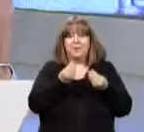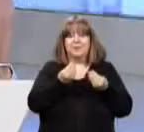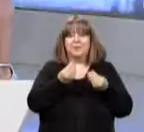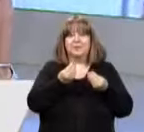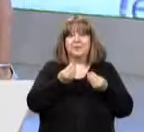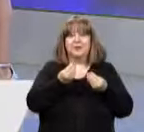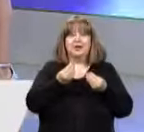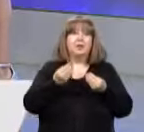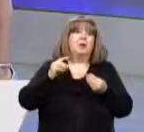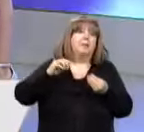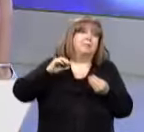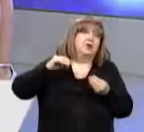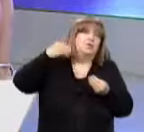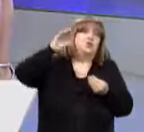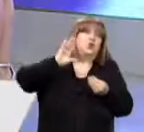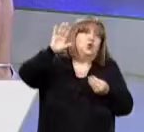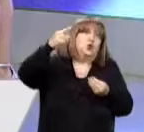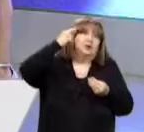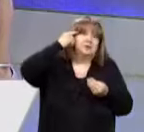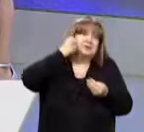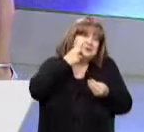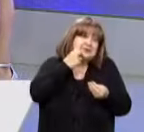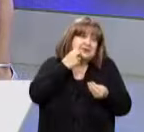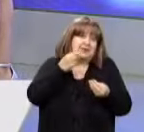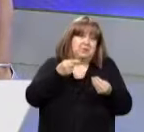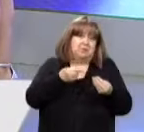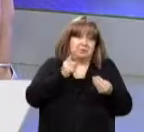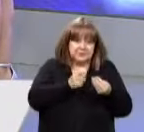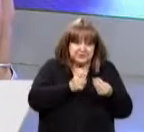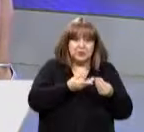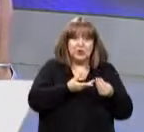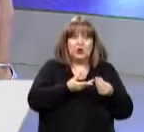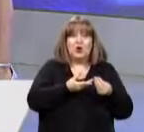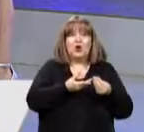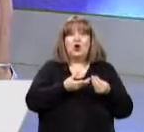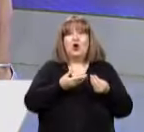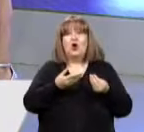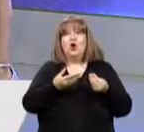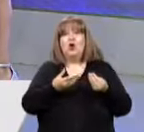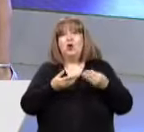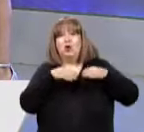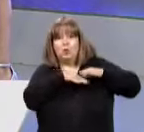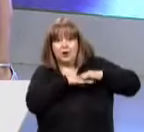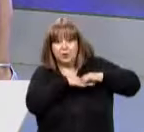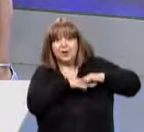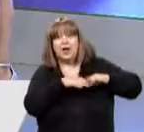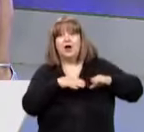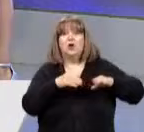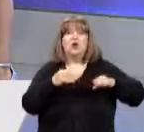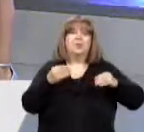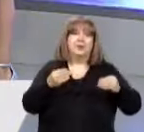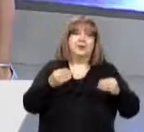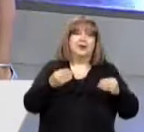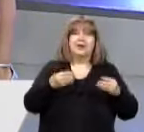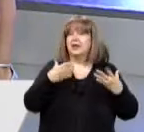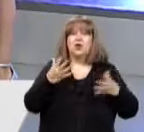esos días o esos años ya de retiro claro digo hay otras alternativas no es que todo el panorama es negativo Más allá de las adversidades que conocemos todos pero